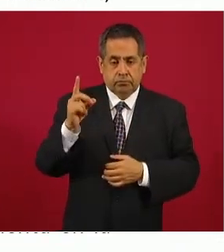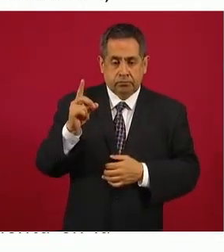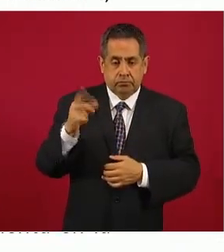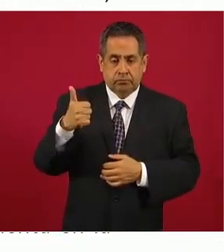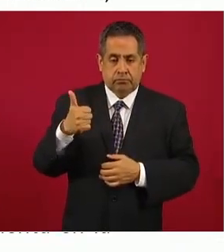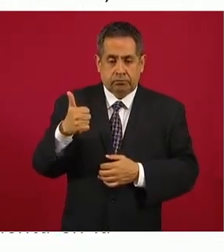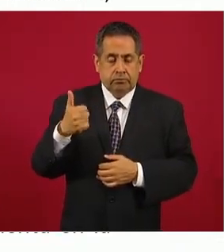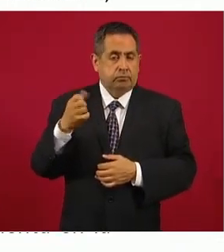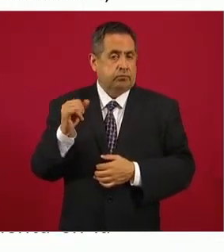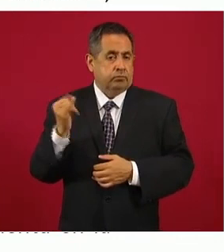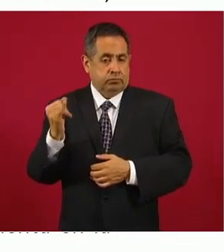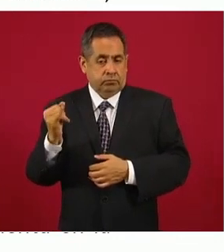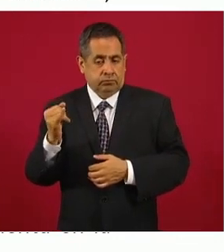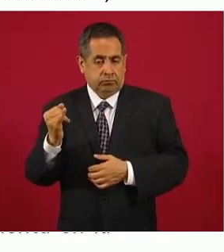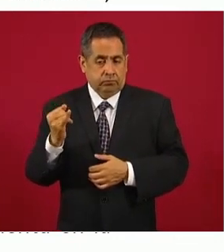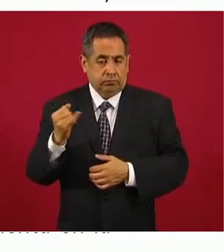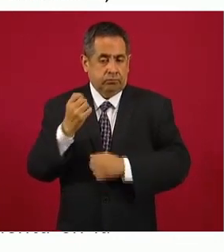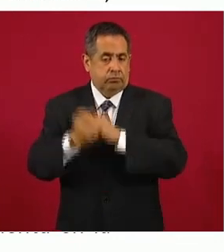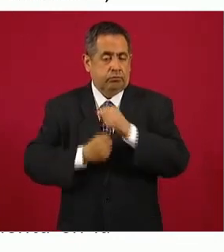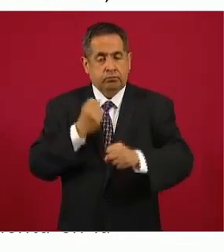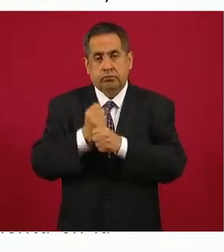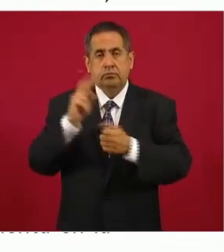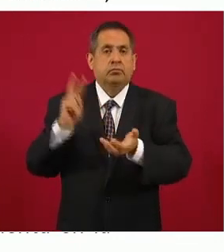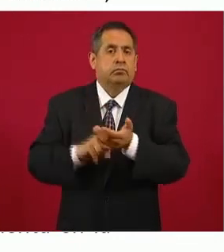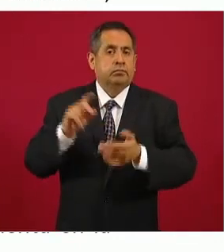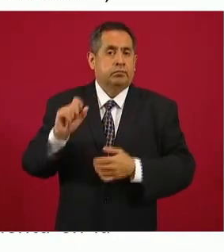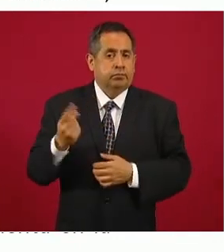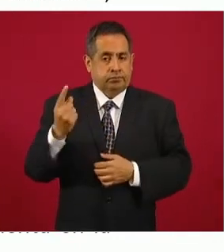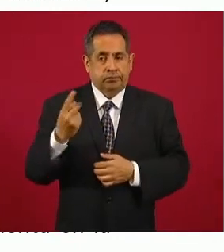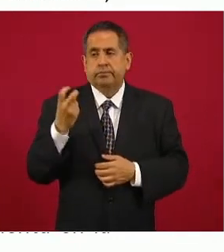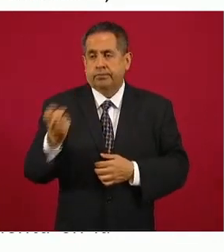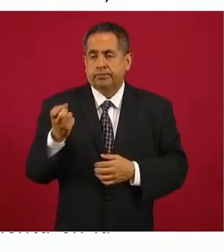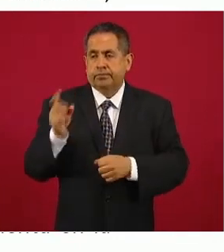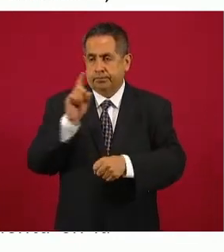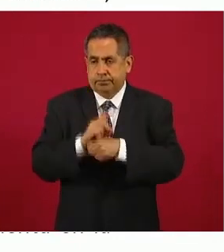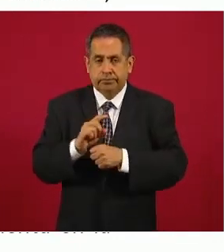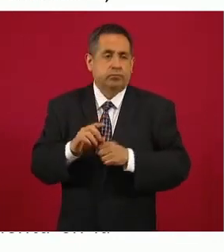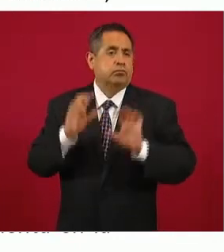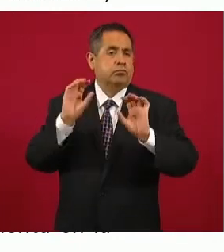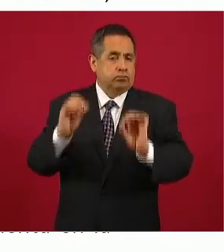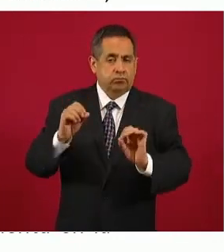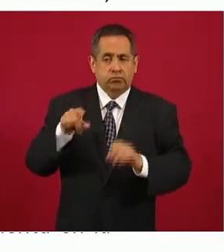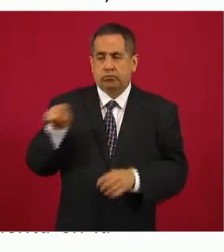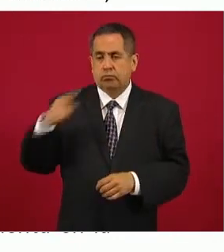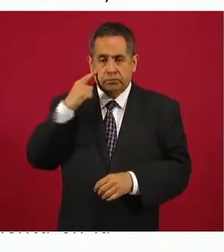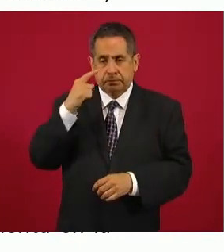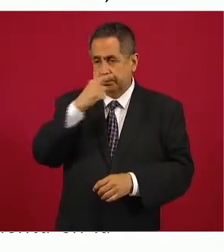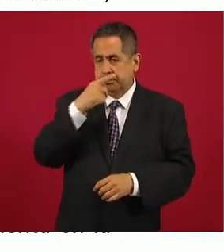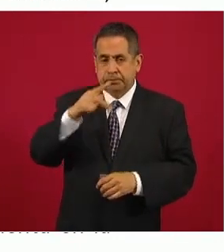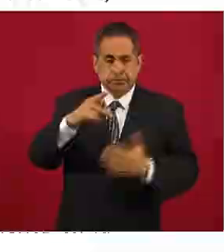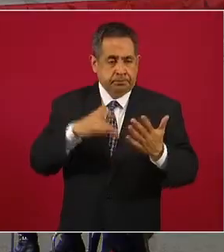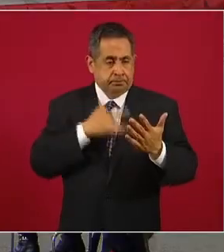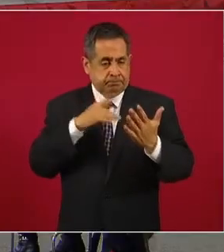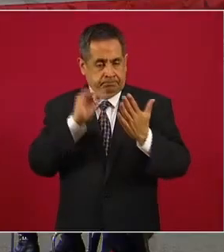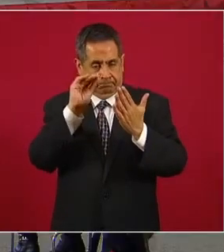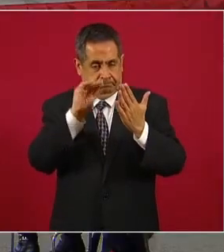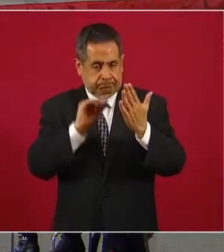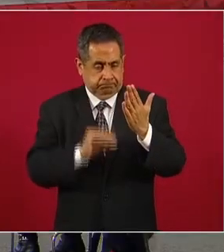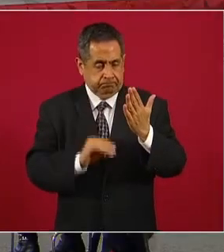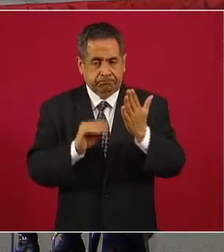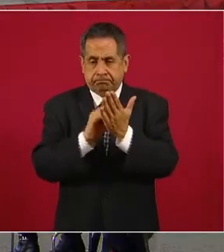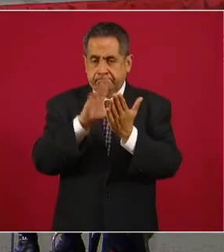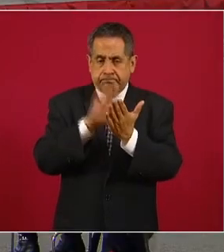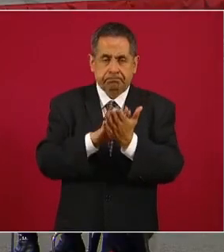6 de junio de 2021 o en la fecha que establece el